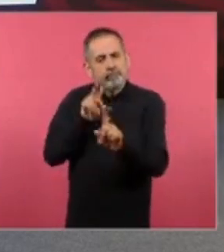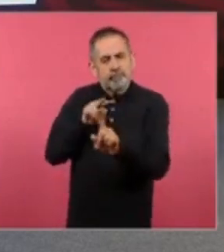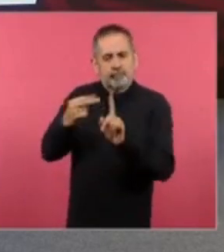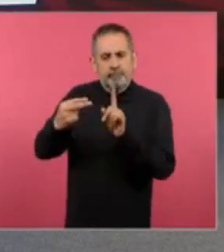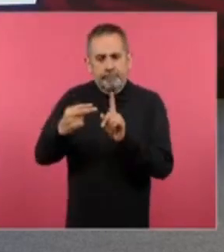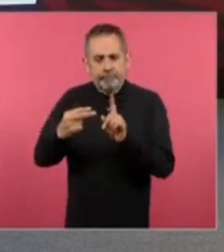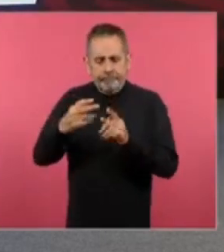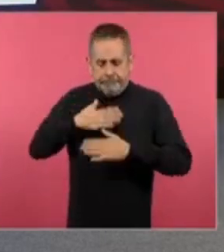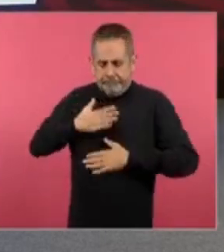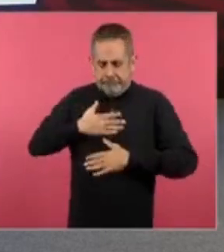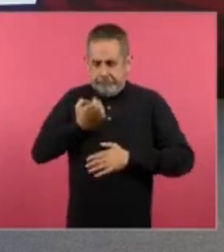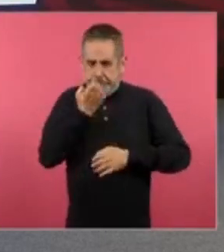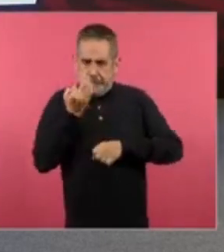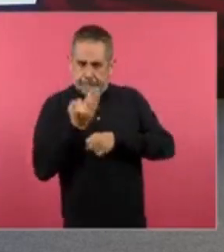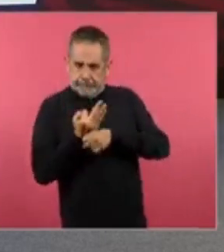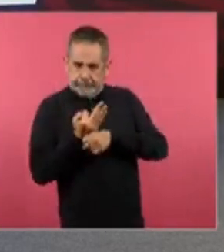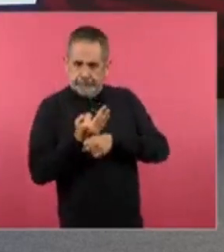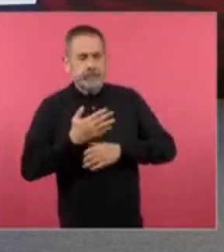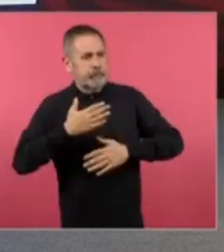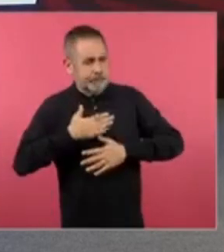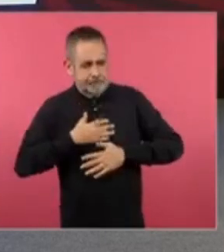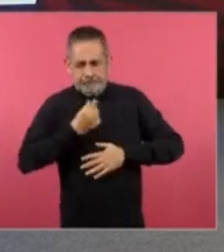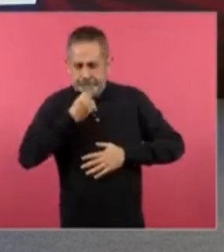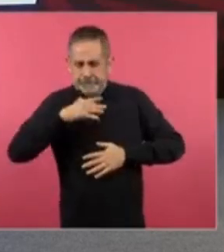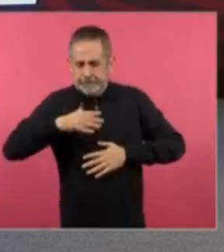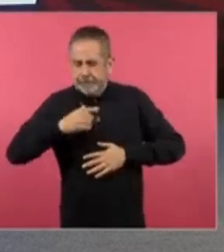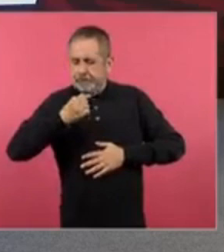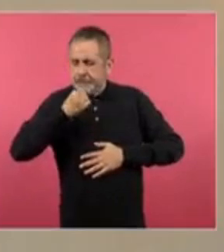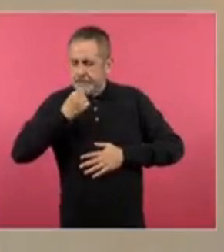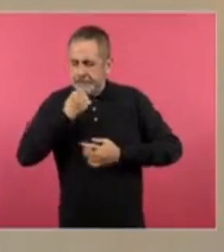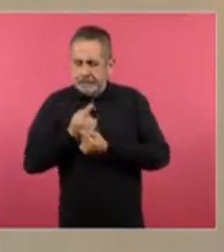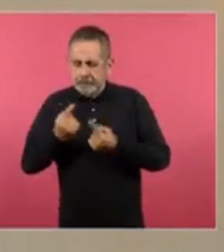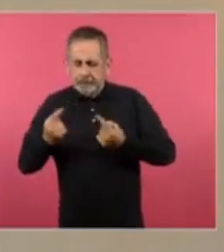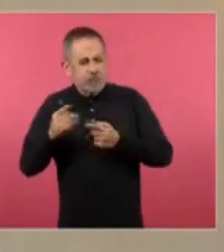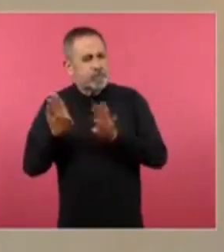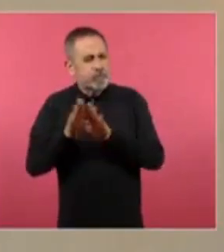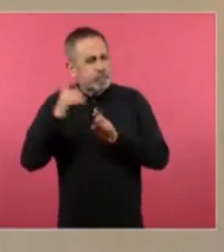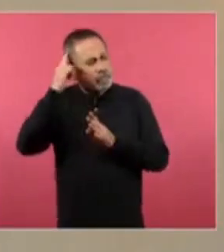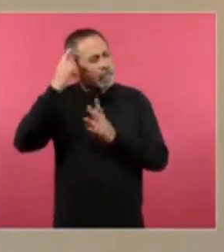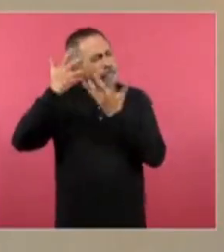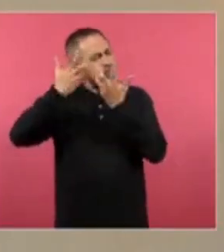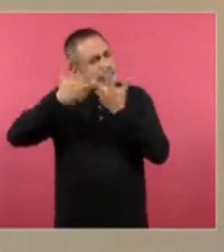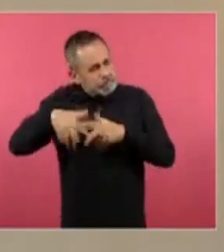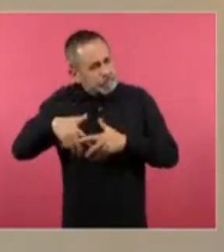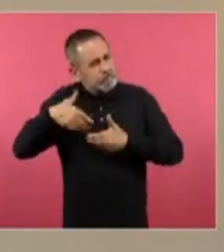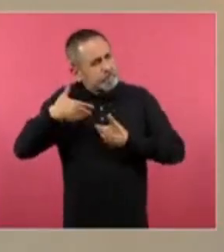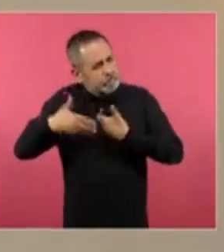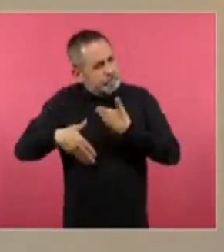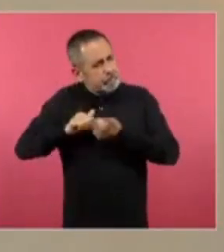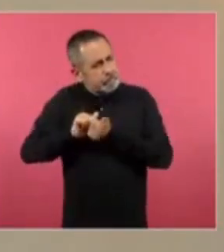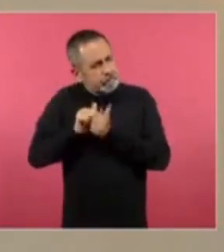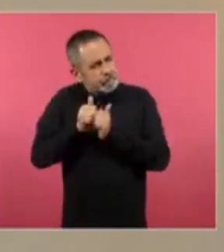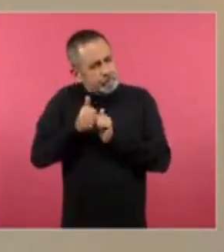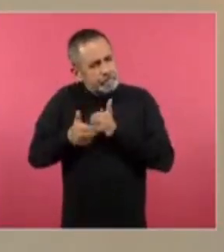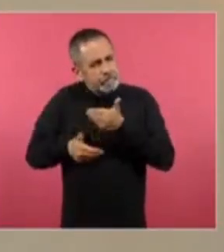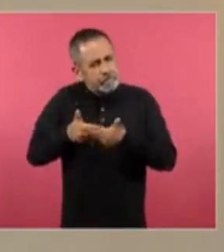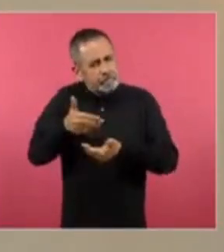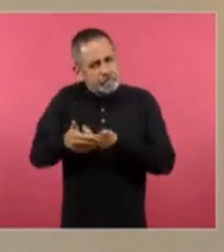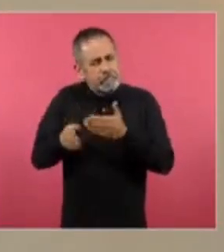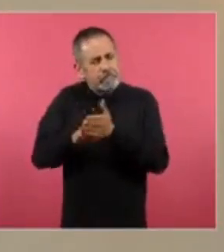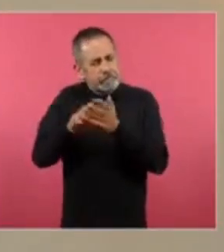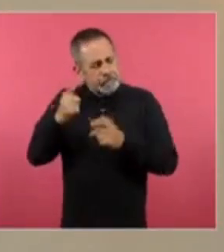los estudiantes, de las niñas y los niños y los procesos que niñas y niños tienen que generar, tienen